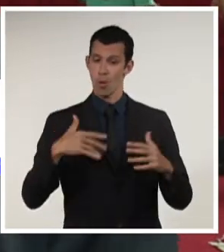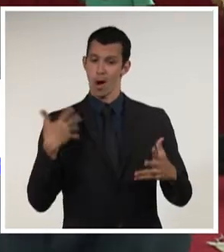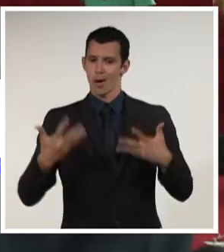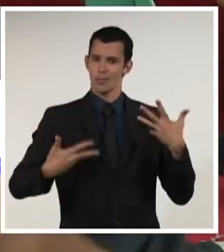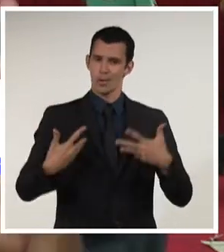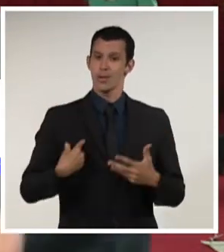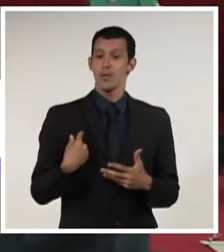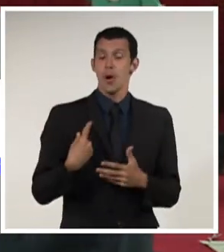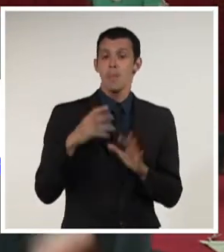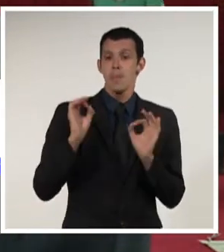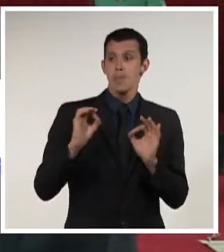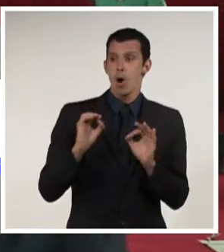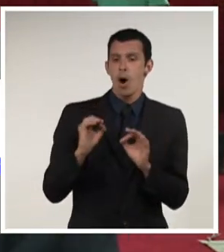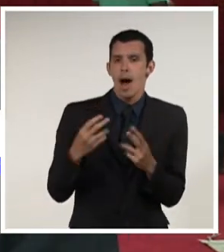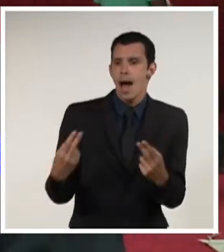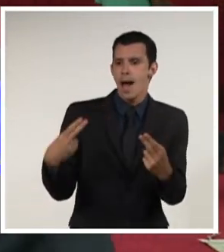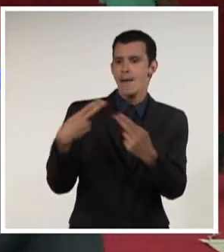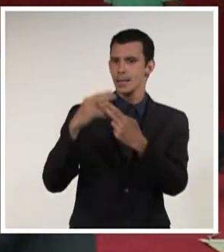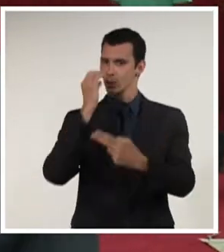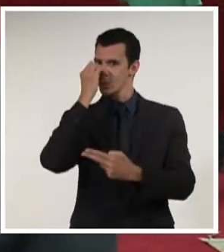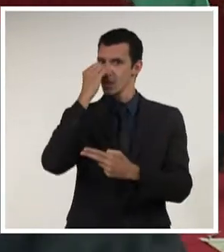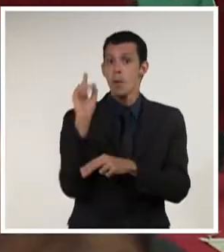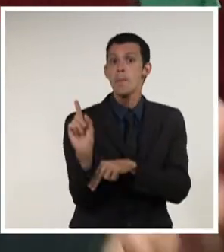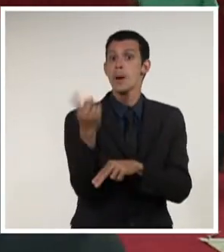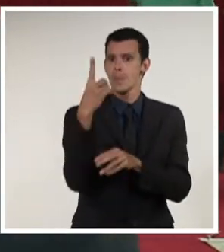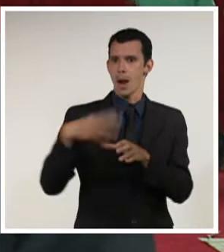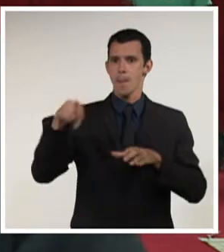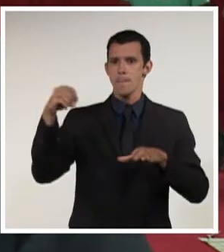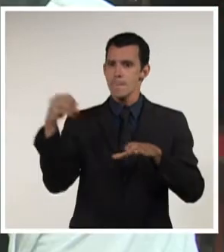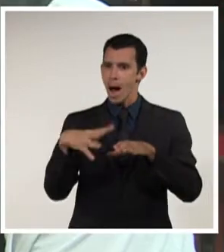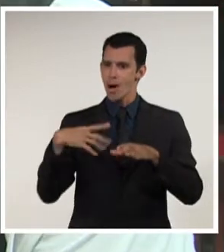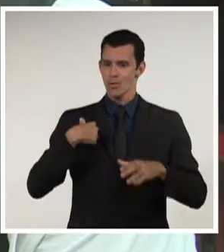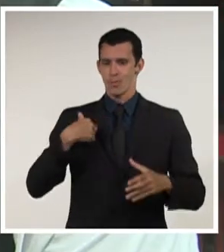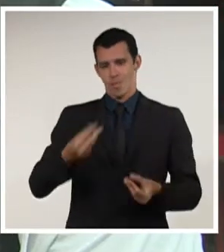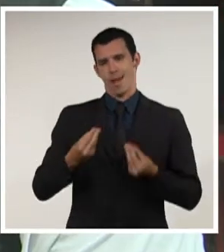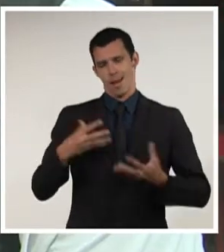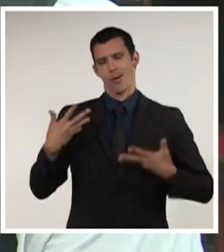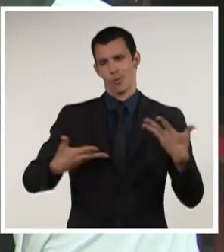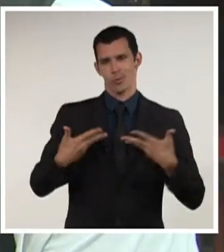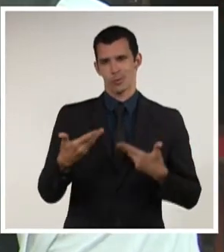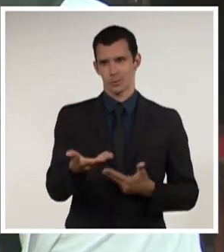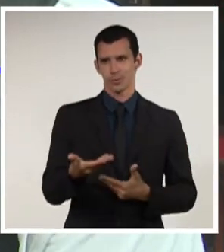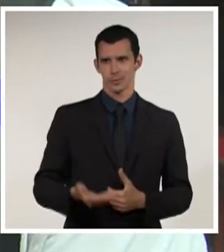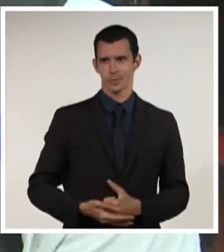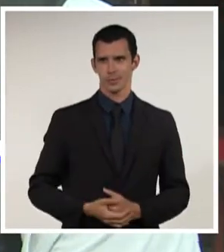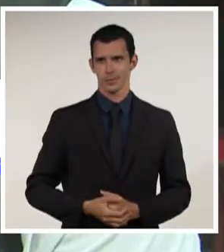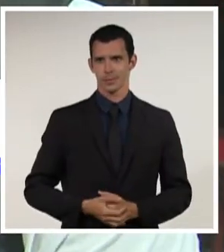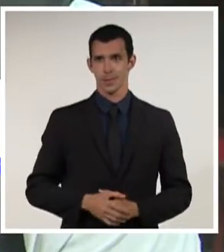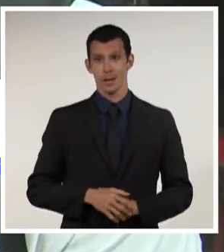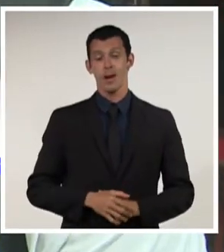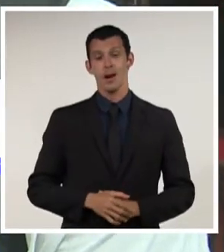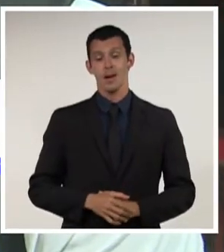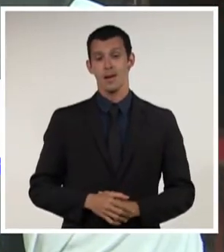entonces para mí esa es la responsabilidad sabes lo hubiese grandemente y una meta muy importante